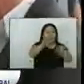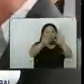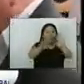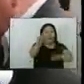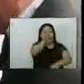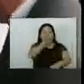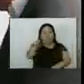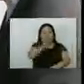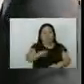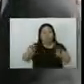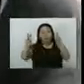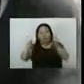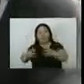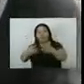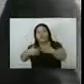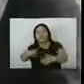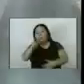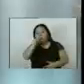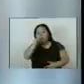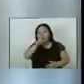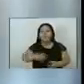semanales en el sector privado.